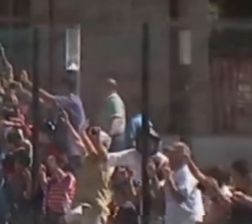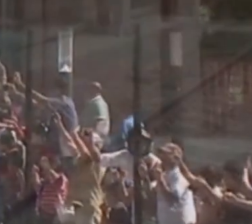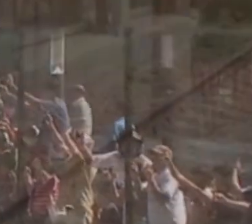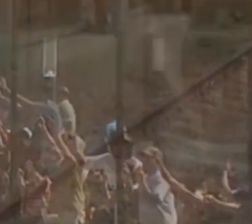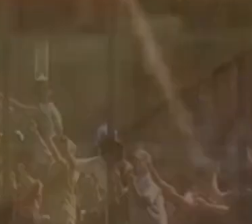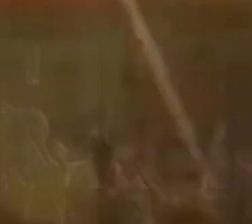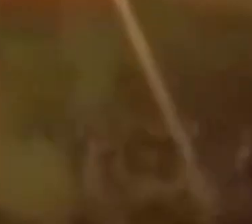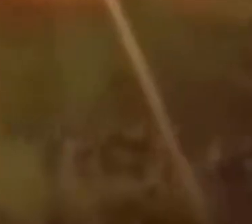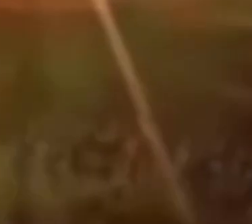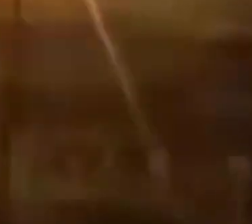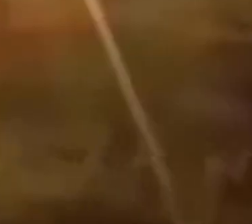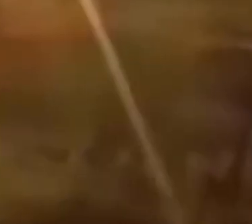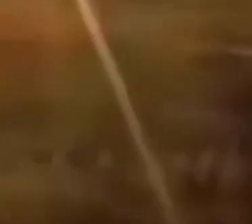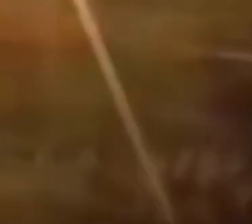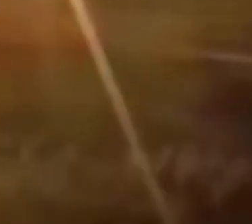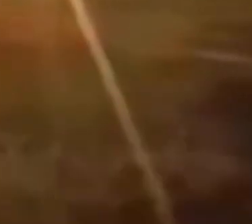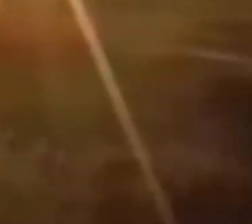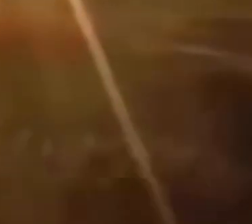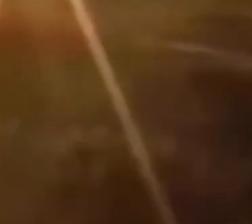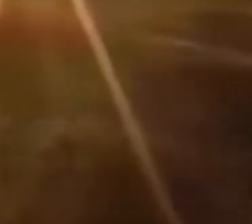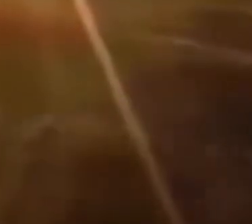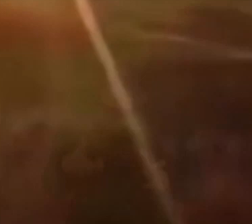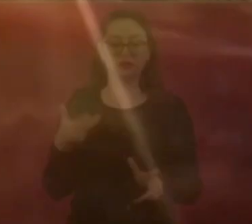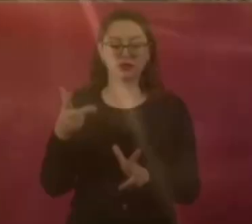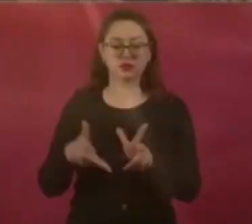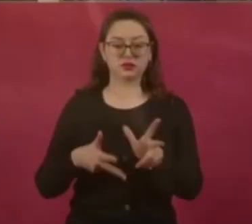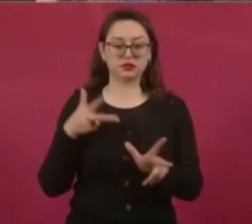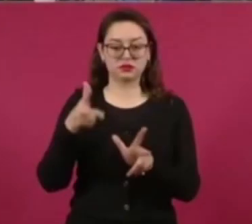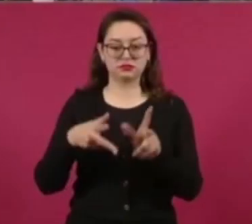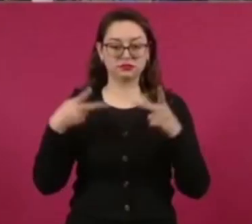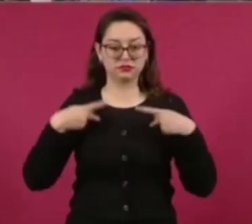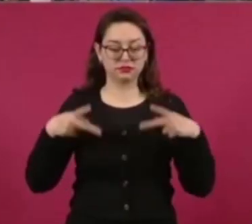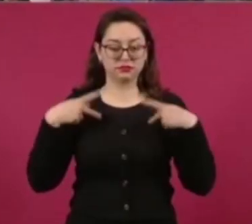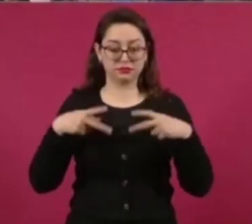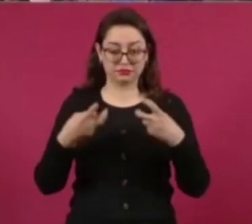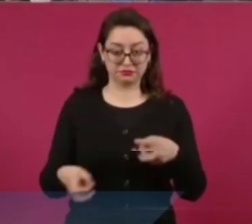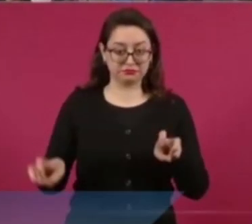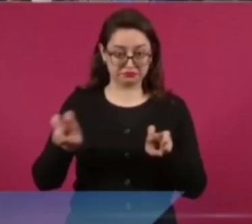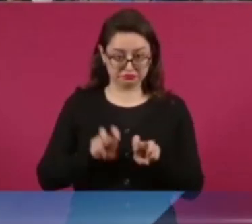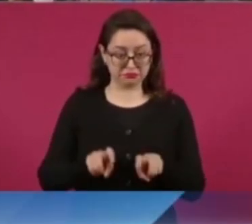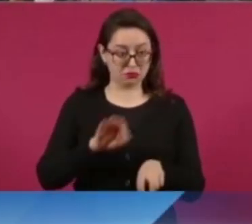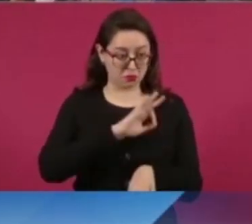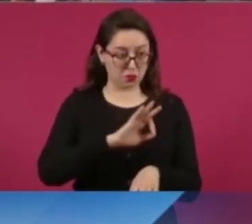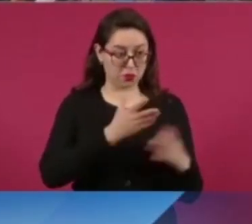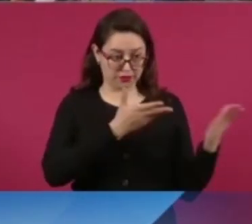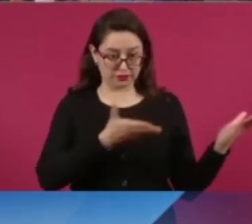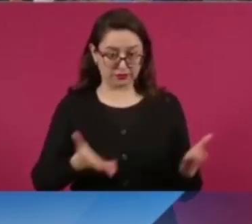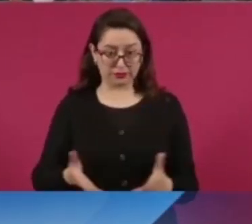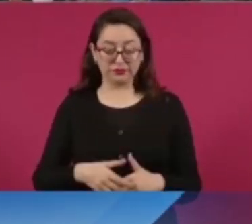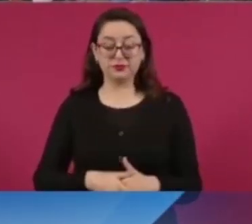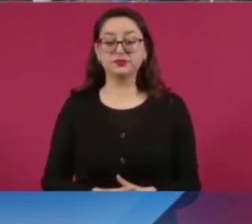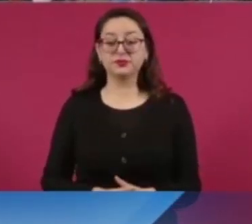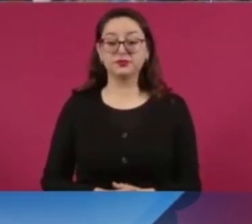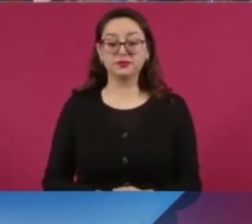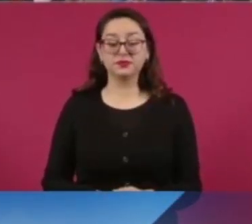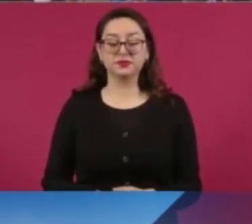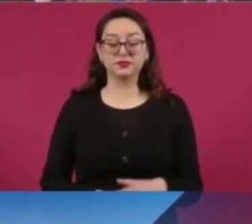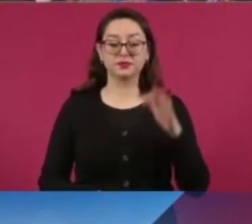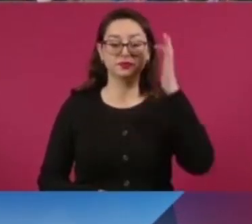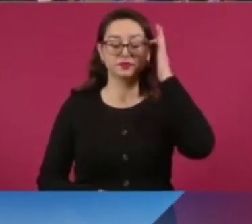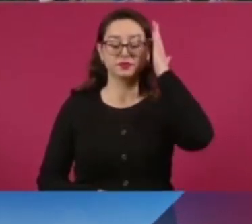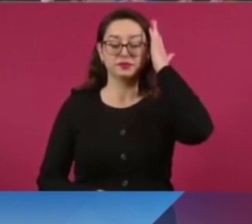México-San Luis Potosí, Monterrey y Nuevo Laredo. Sí, ya recibimos los oficios,